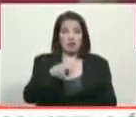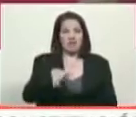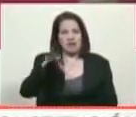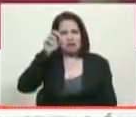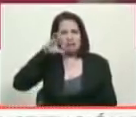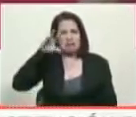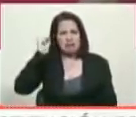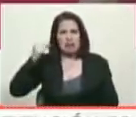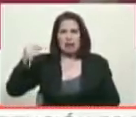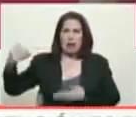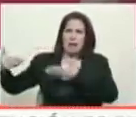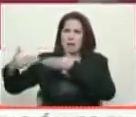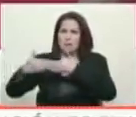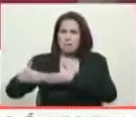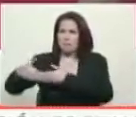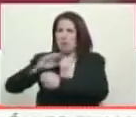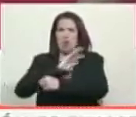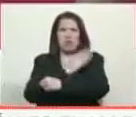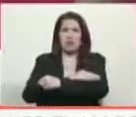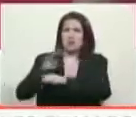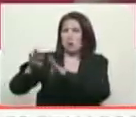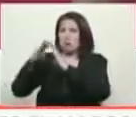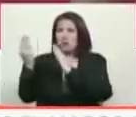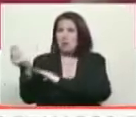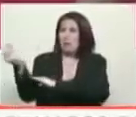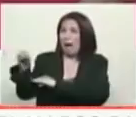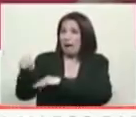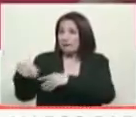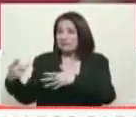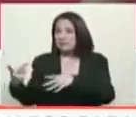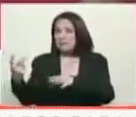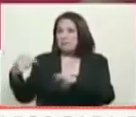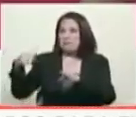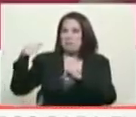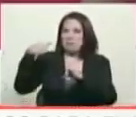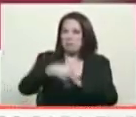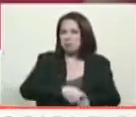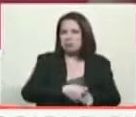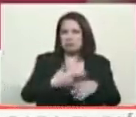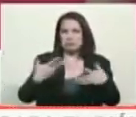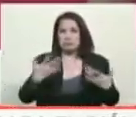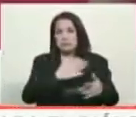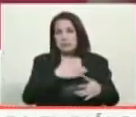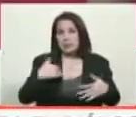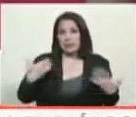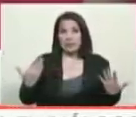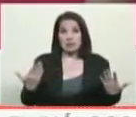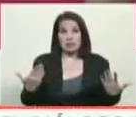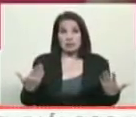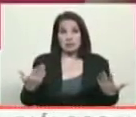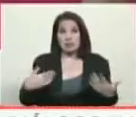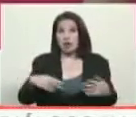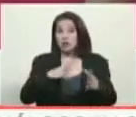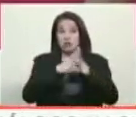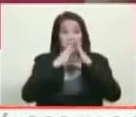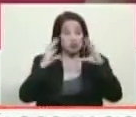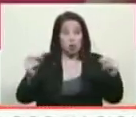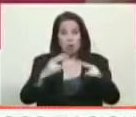agredidos por el imperio más poderoso del mundo. Y debe entender, y perdóneme que se los diga, que estamos en peligro